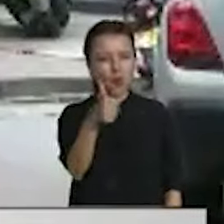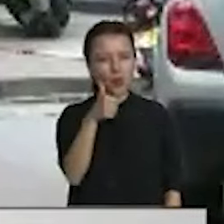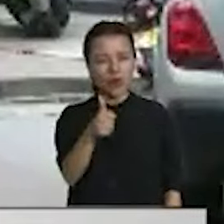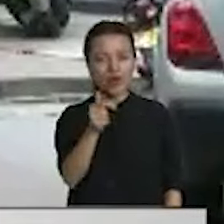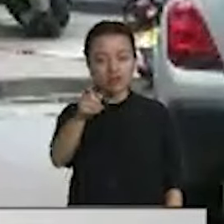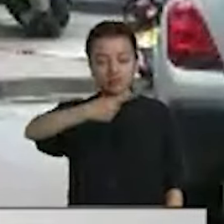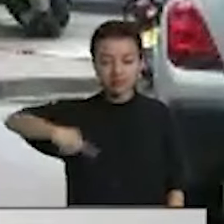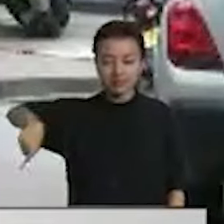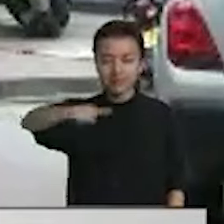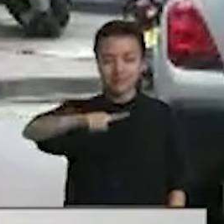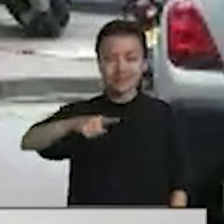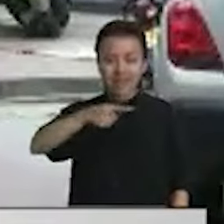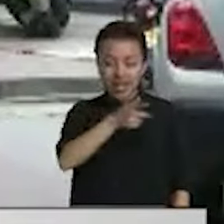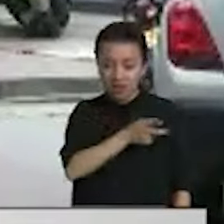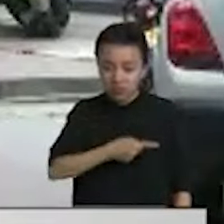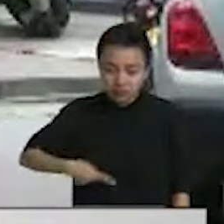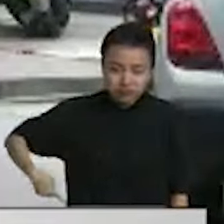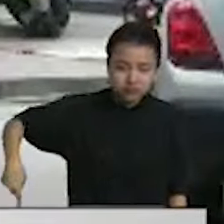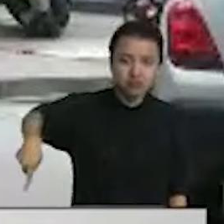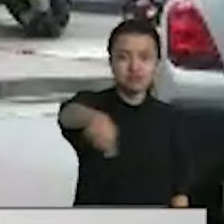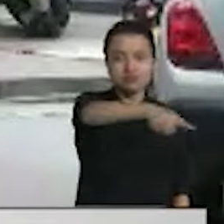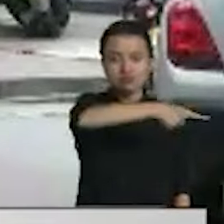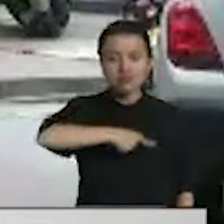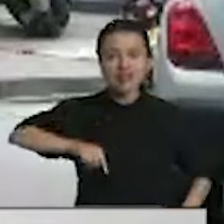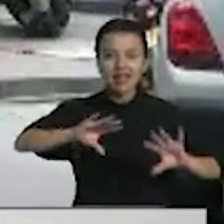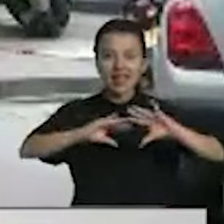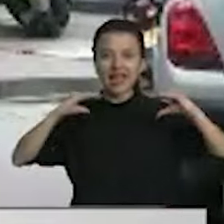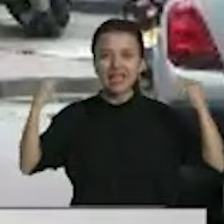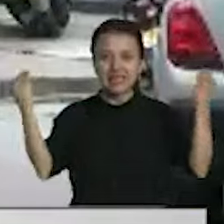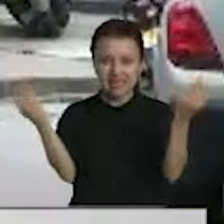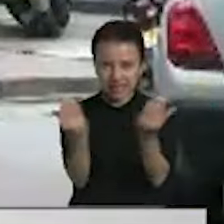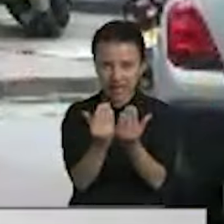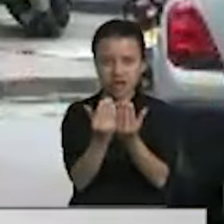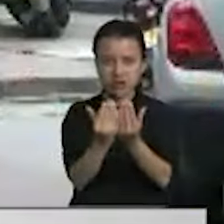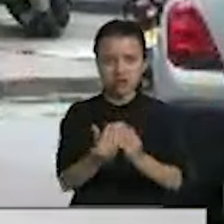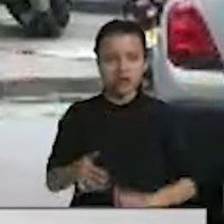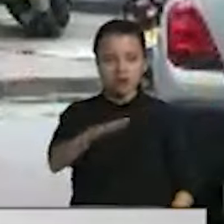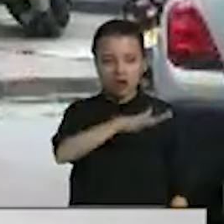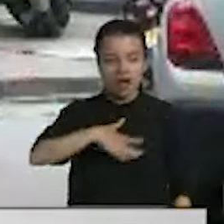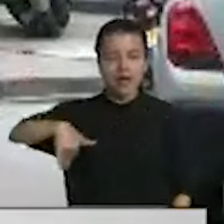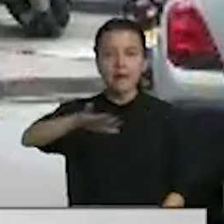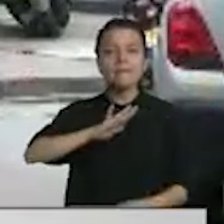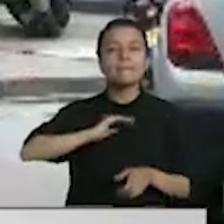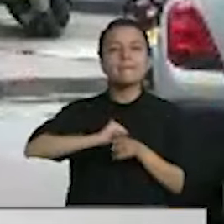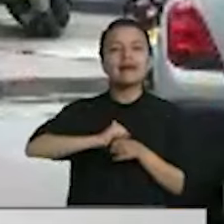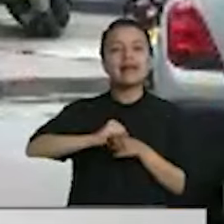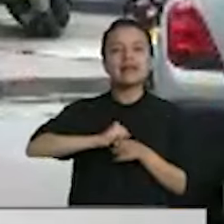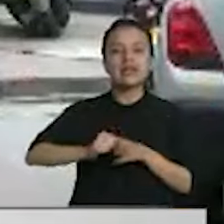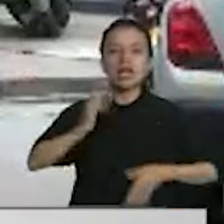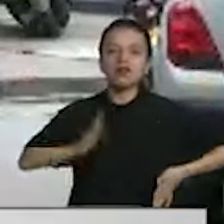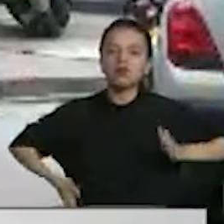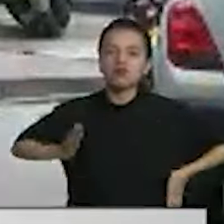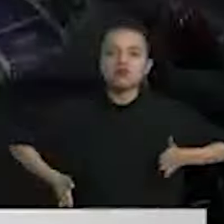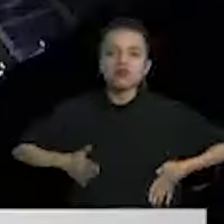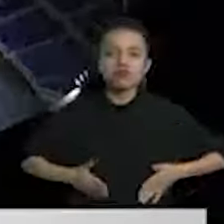del Estadio Olímpico Pascual Guerrero tendrá una modificación en su horario que beneficiará a los deportistas de la capital vallecaucana.